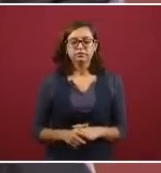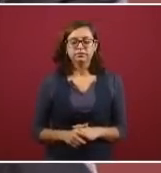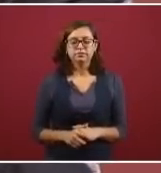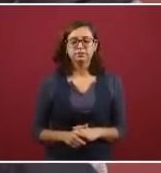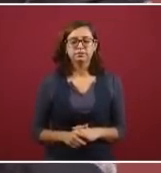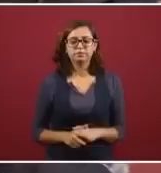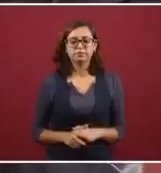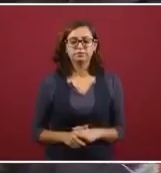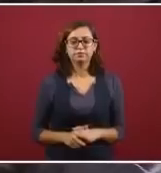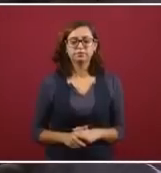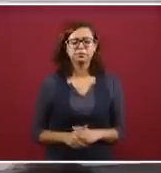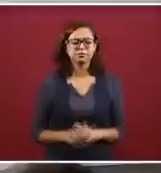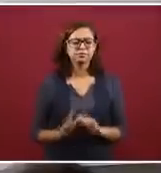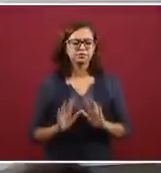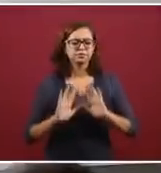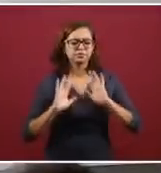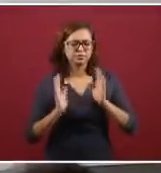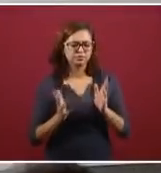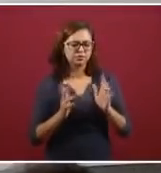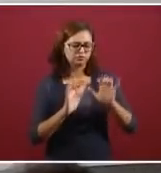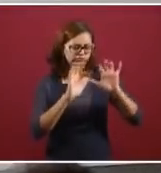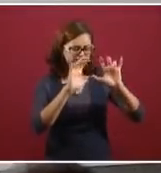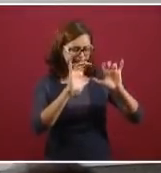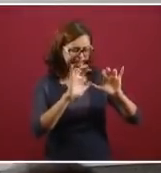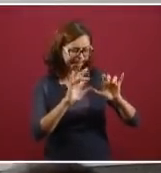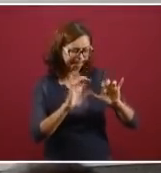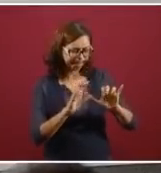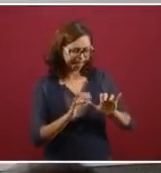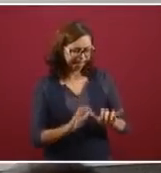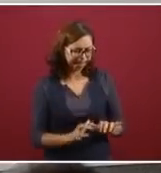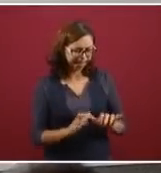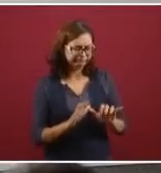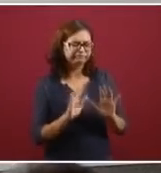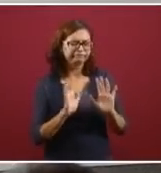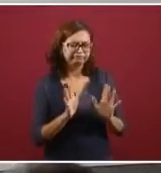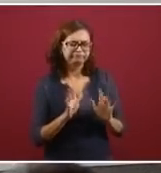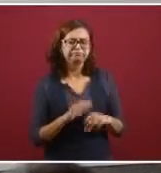Ya tengo hecho el primer borrador y